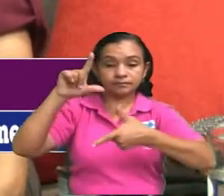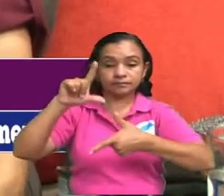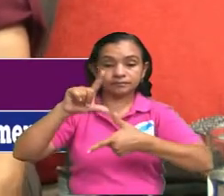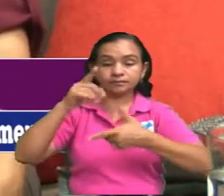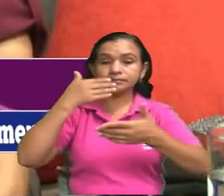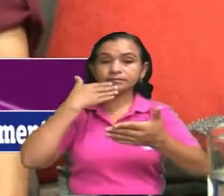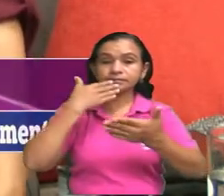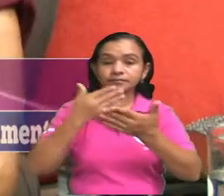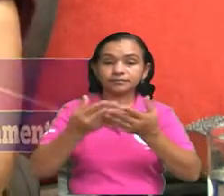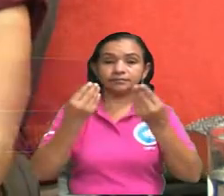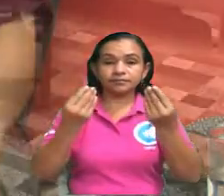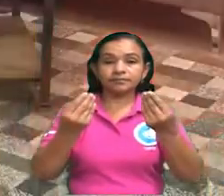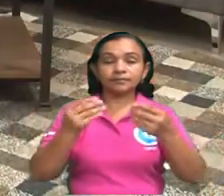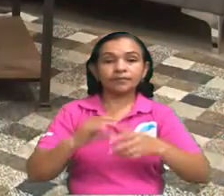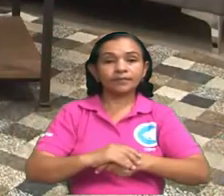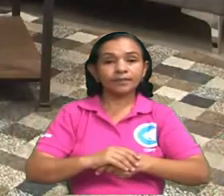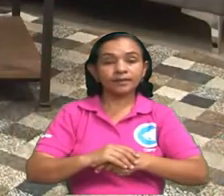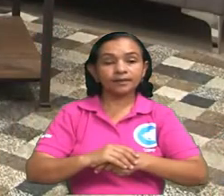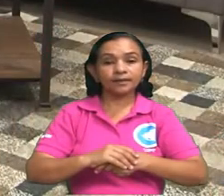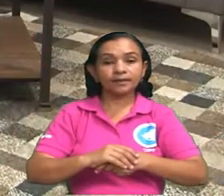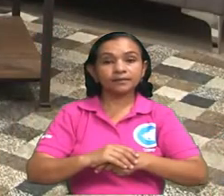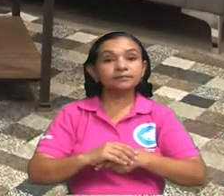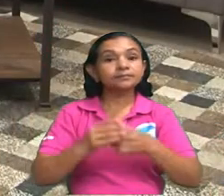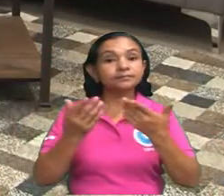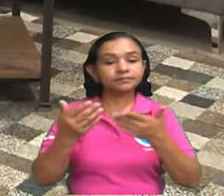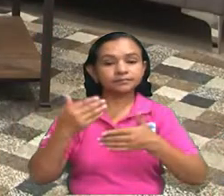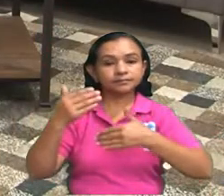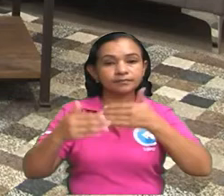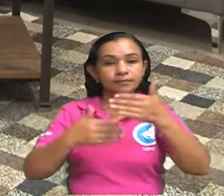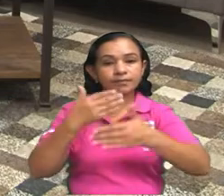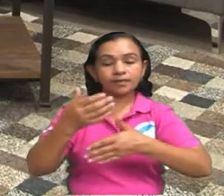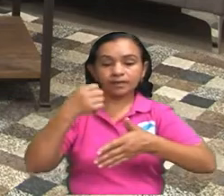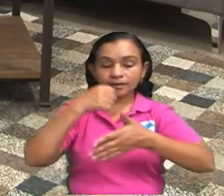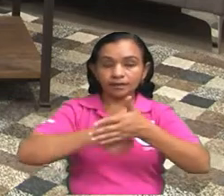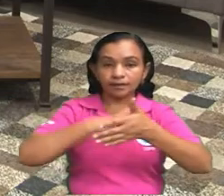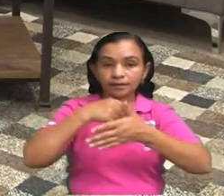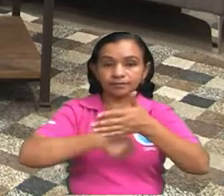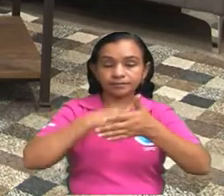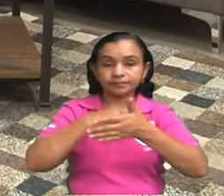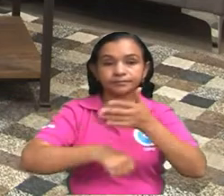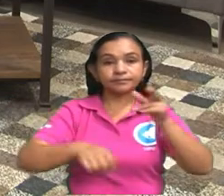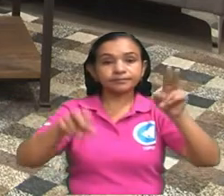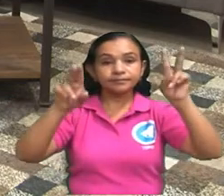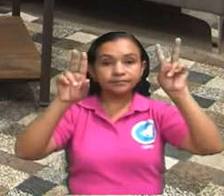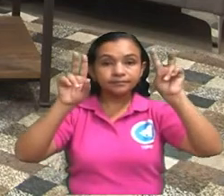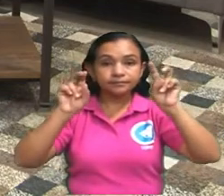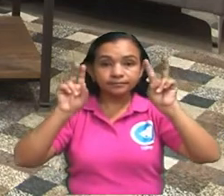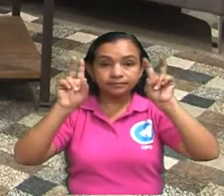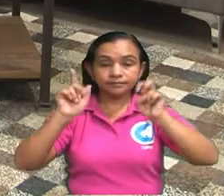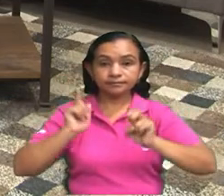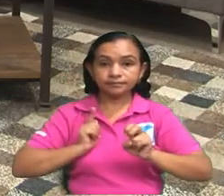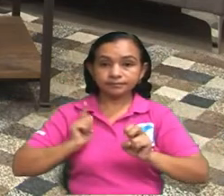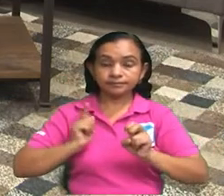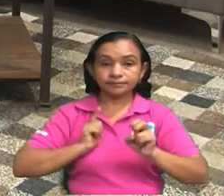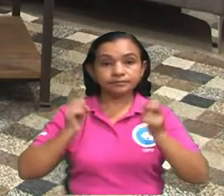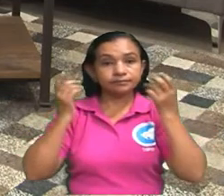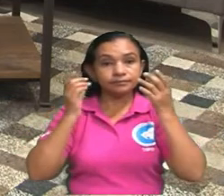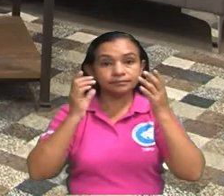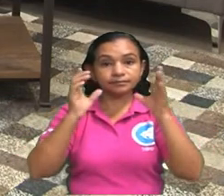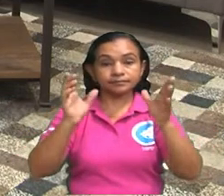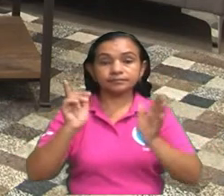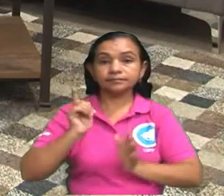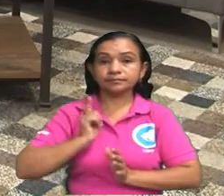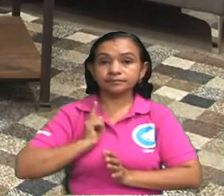Gracias. Y sin duda alguna también los procesos de lucha en los que se enmarcan, pero también momentos en los que